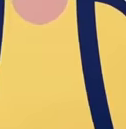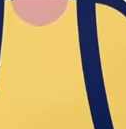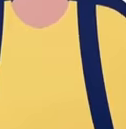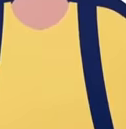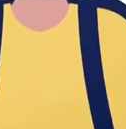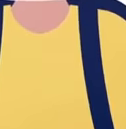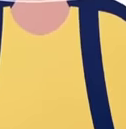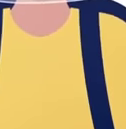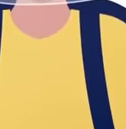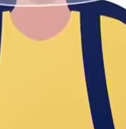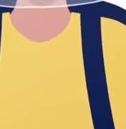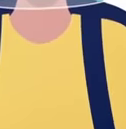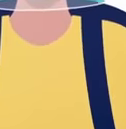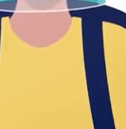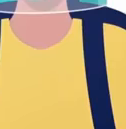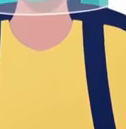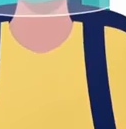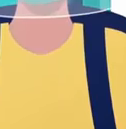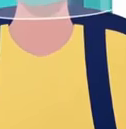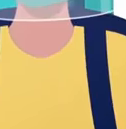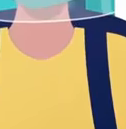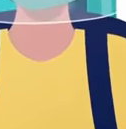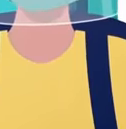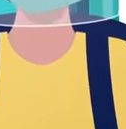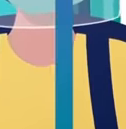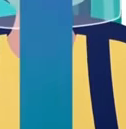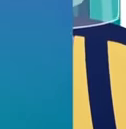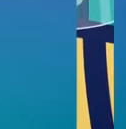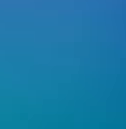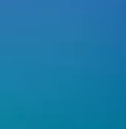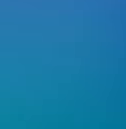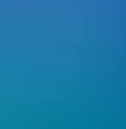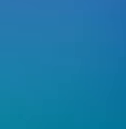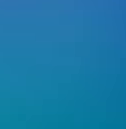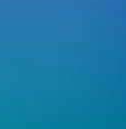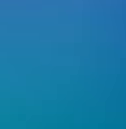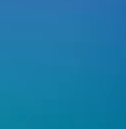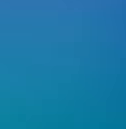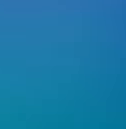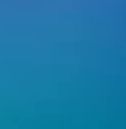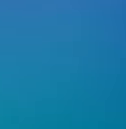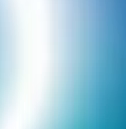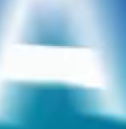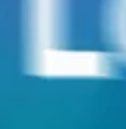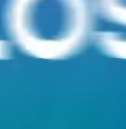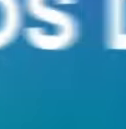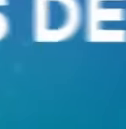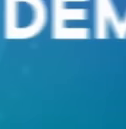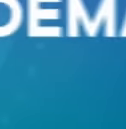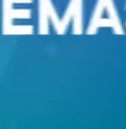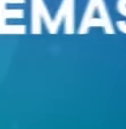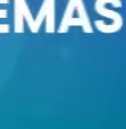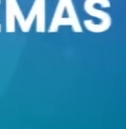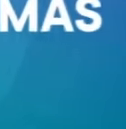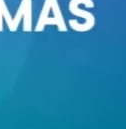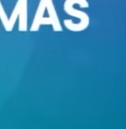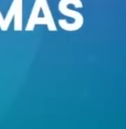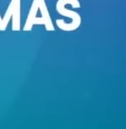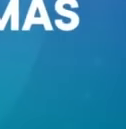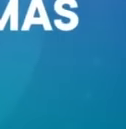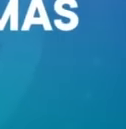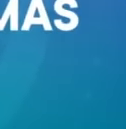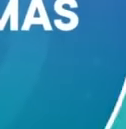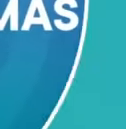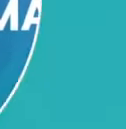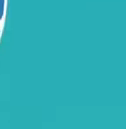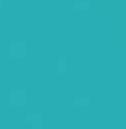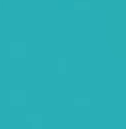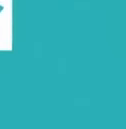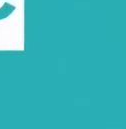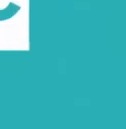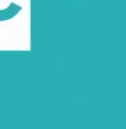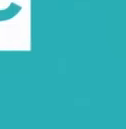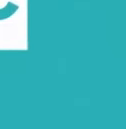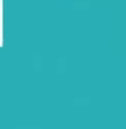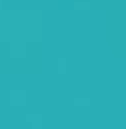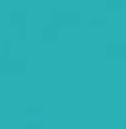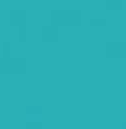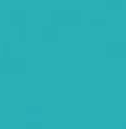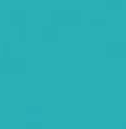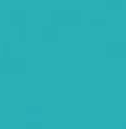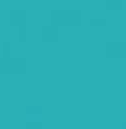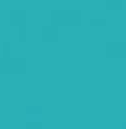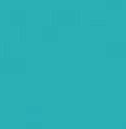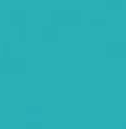sentado. Solo así podrás transportarte. Si me cuido yo, cuido a los demás. TV